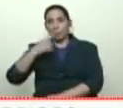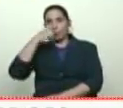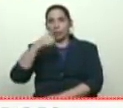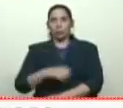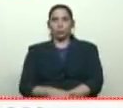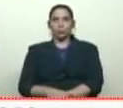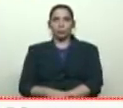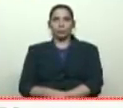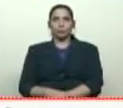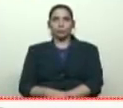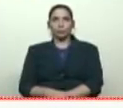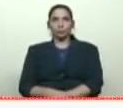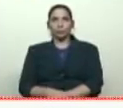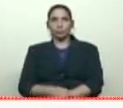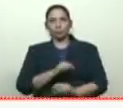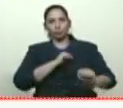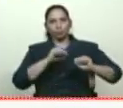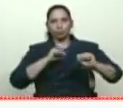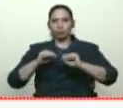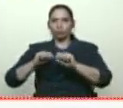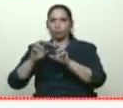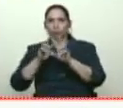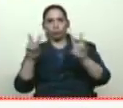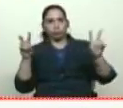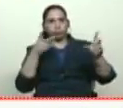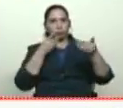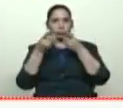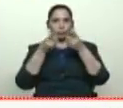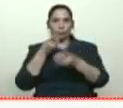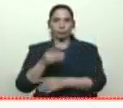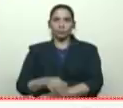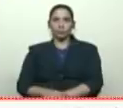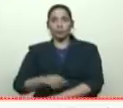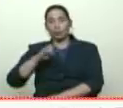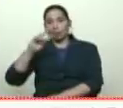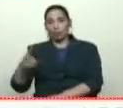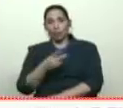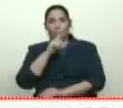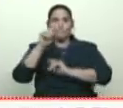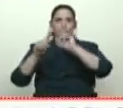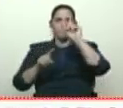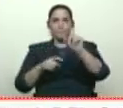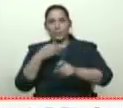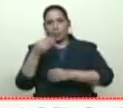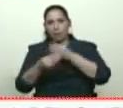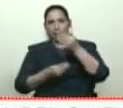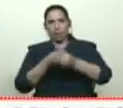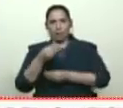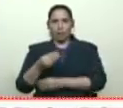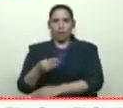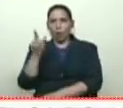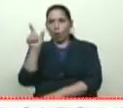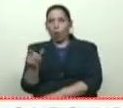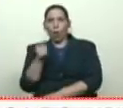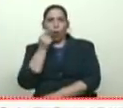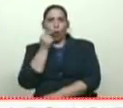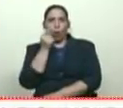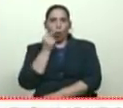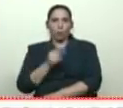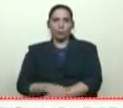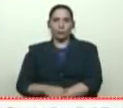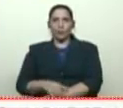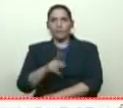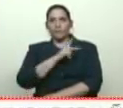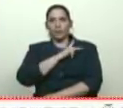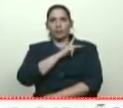esta acción de paz y de diálogo. La segunda pregunta la efectúa Rafael Aníbal Camacho por